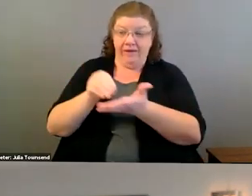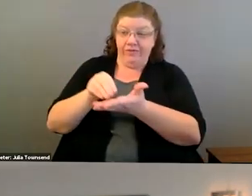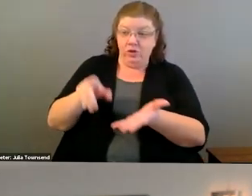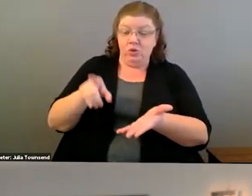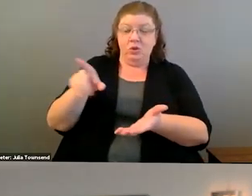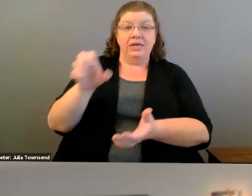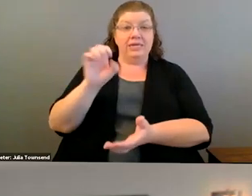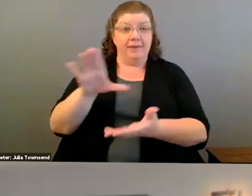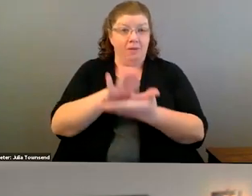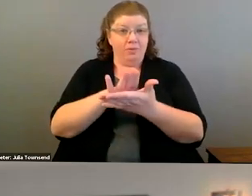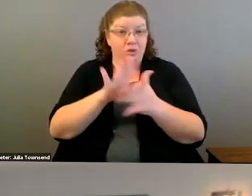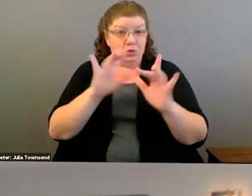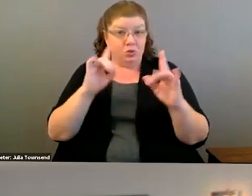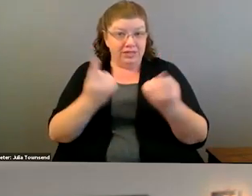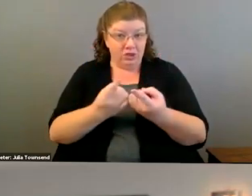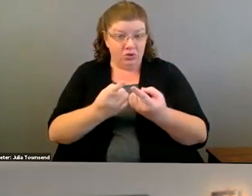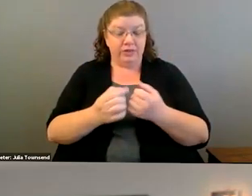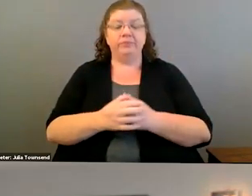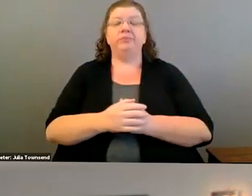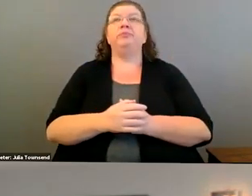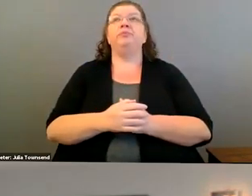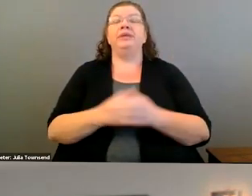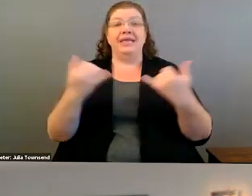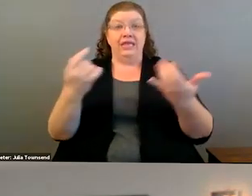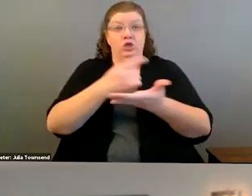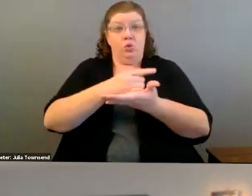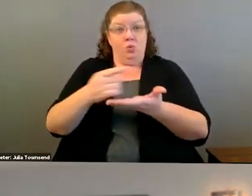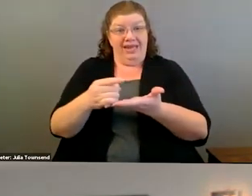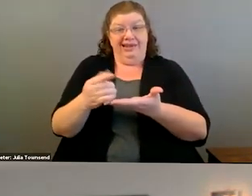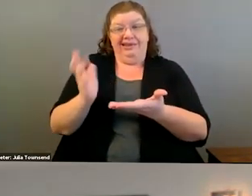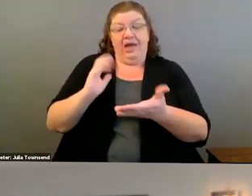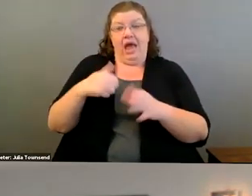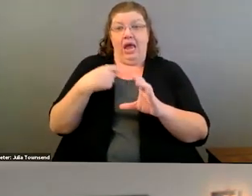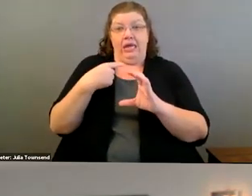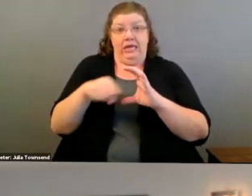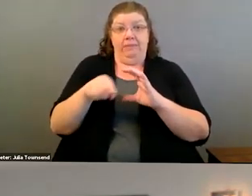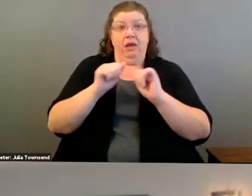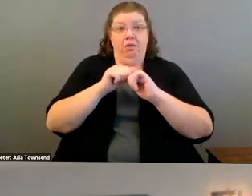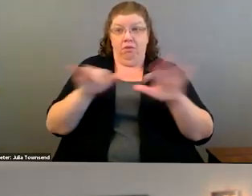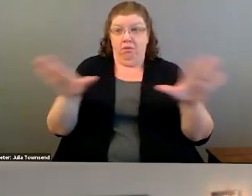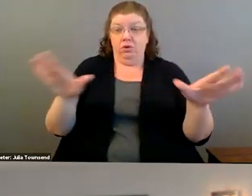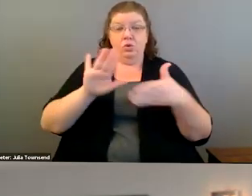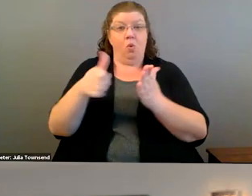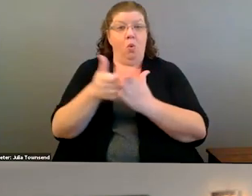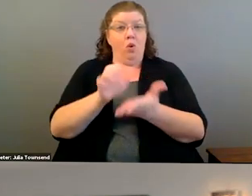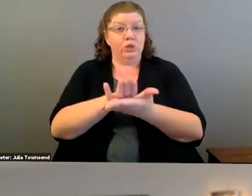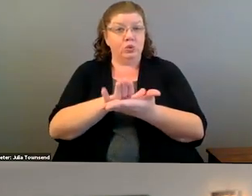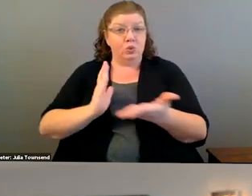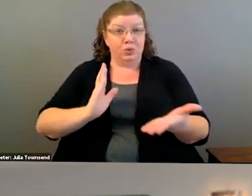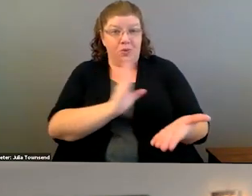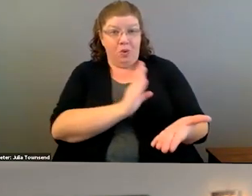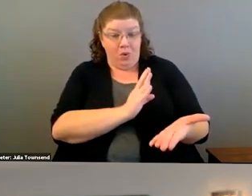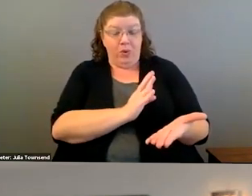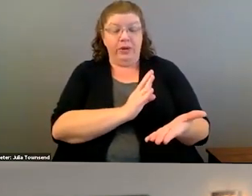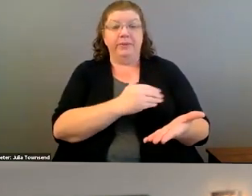un estudiante en el distrito escolar unificado de santa barbara anteriormente esta semana yo envío un correo electrónico a todos el consejo escolar y a